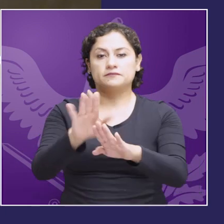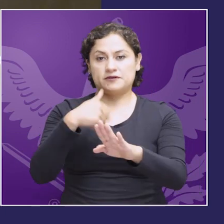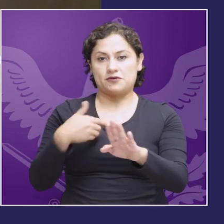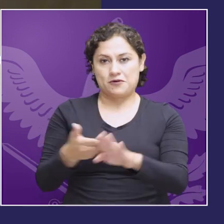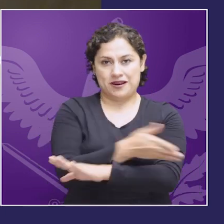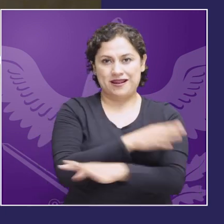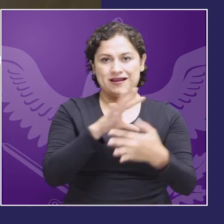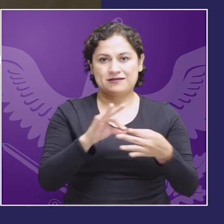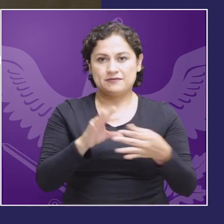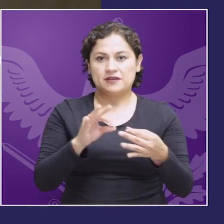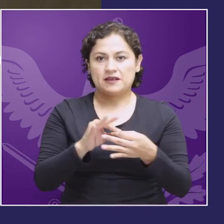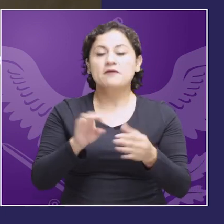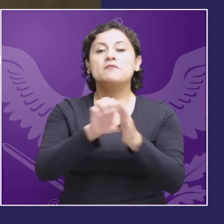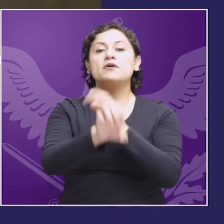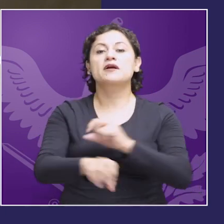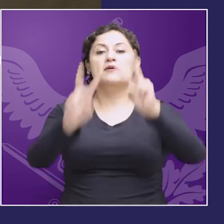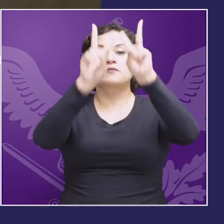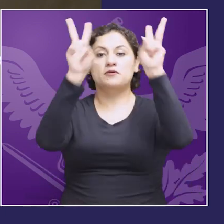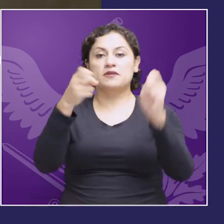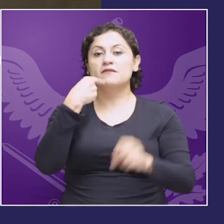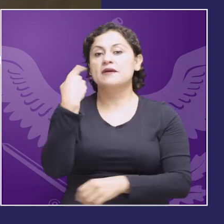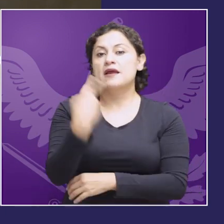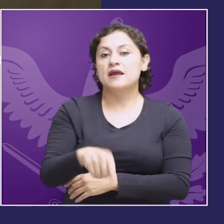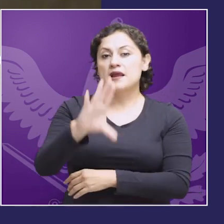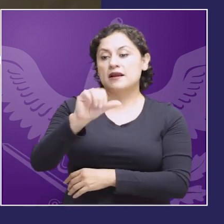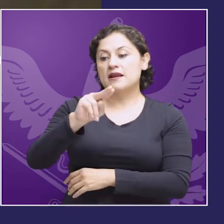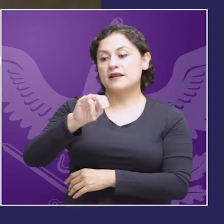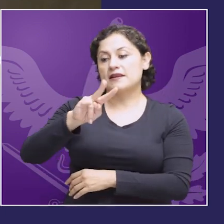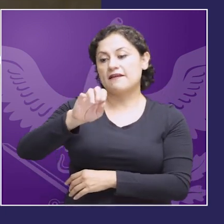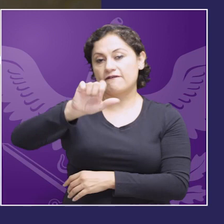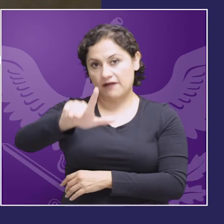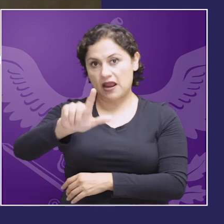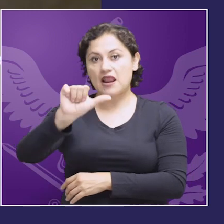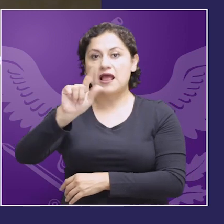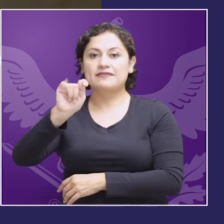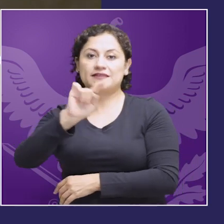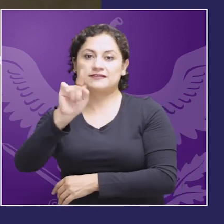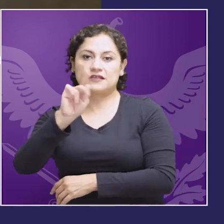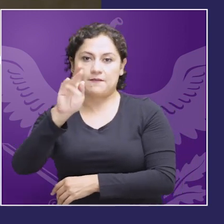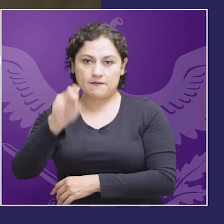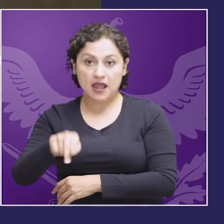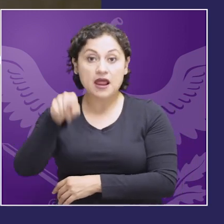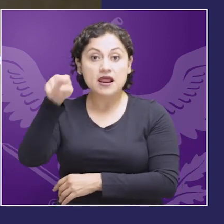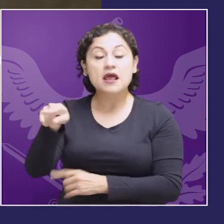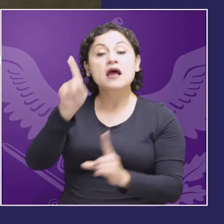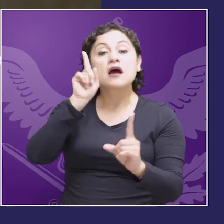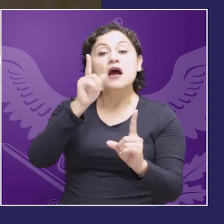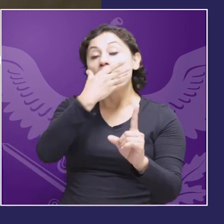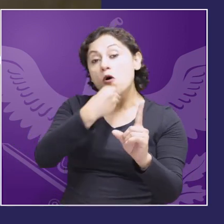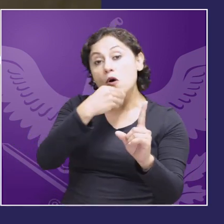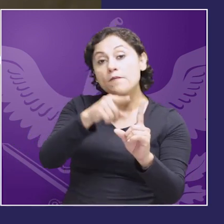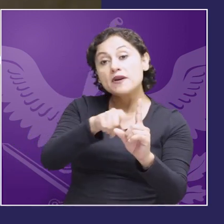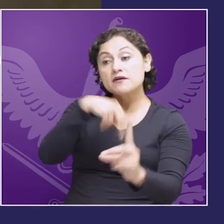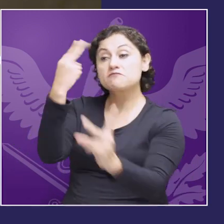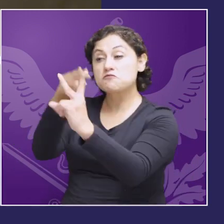casos hay gran dificultad para probar la conducta. Les decía en las palabras introductorias